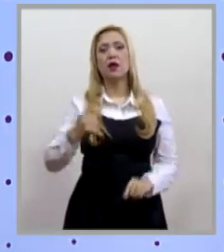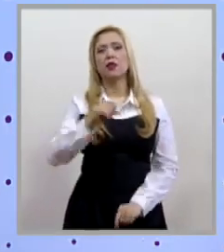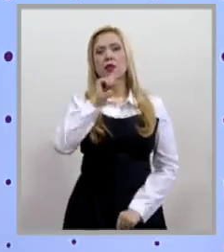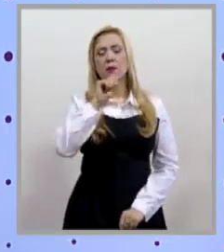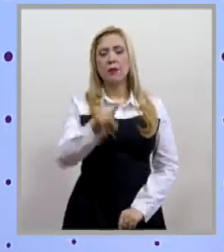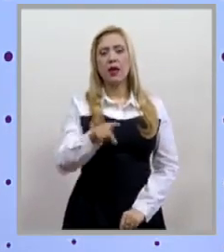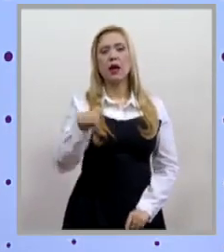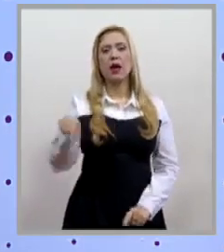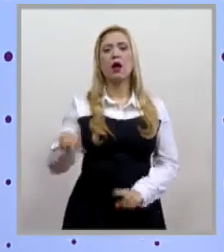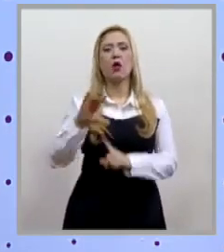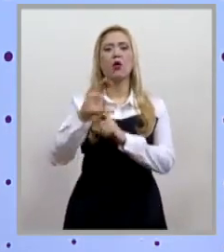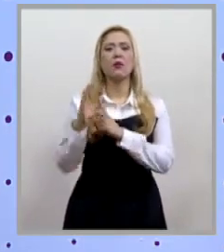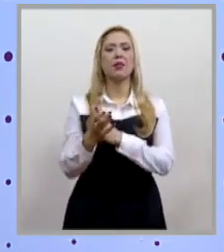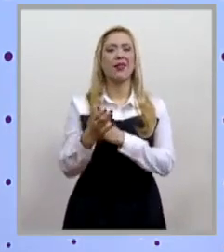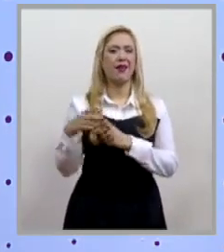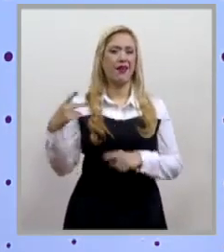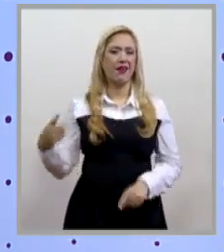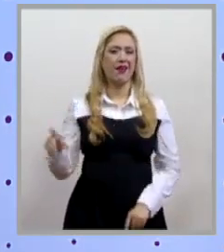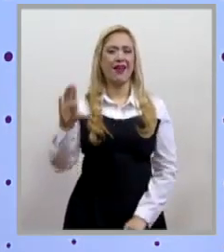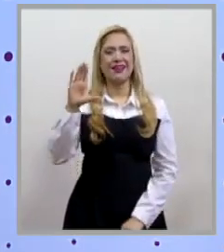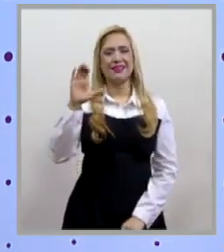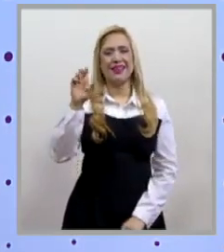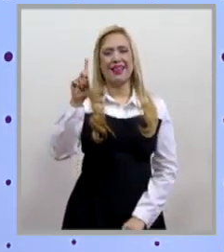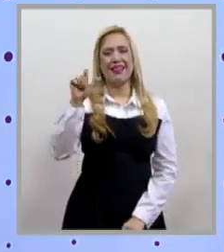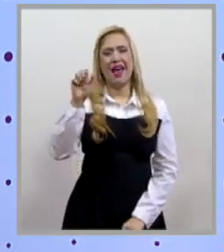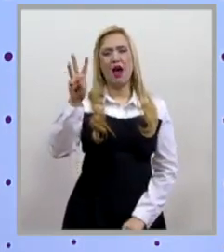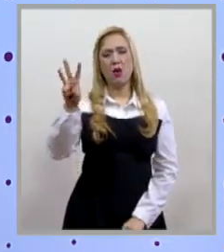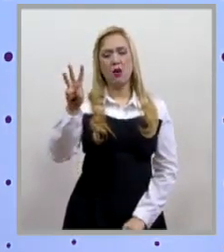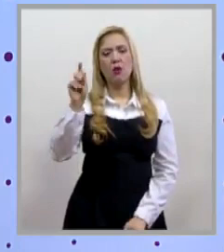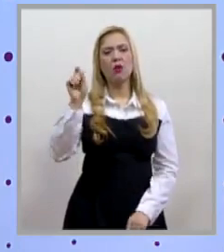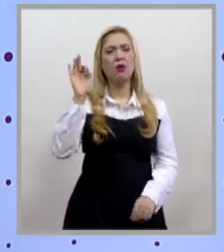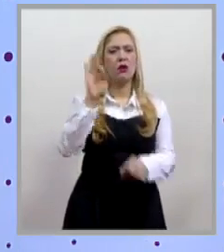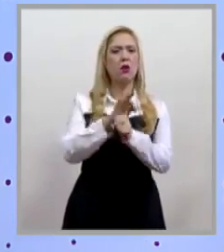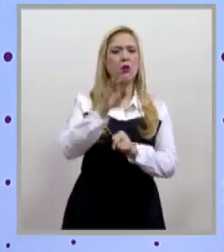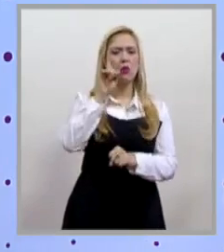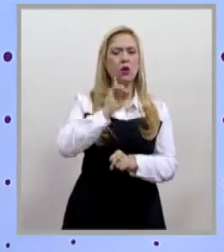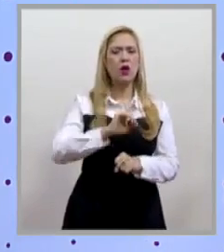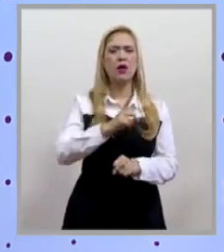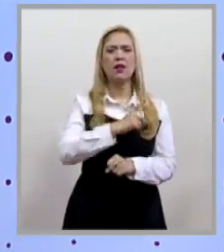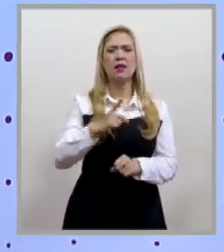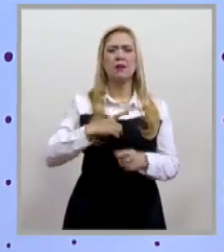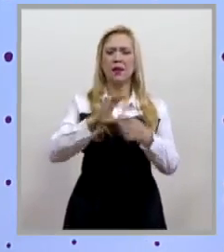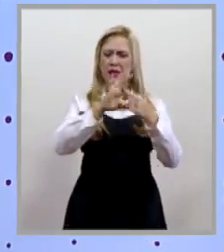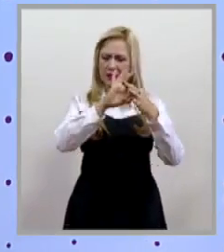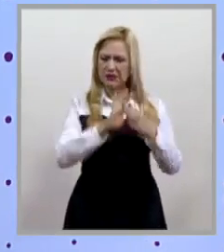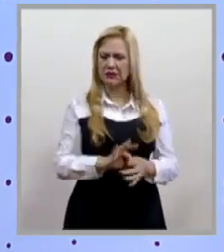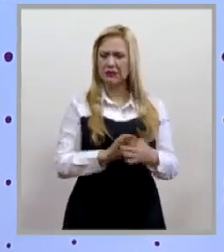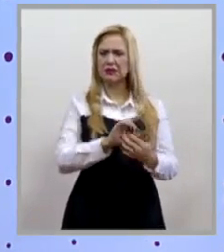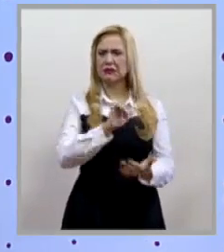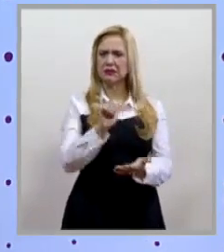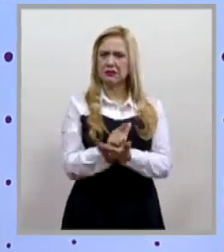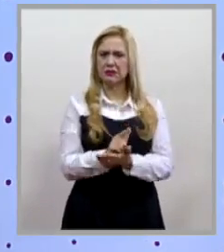También el comité CEDAW ha hablado de la armonización de esto. Creo que aquí